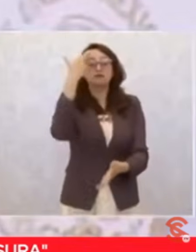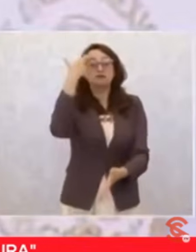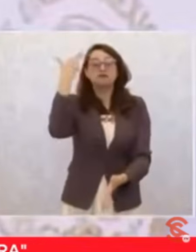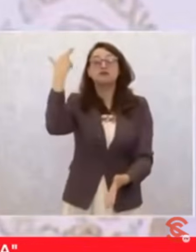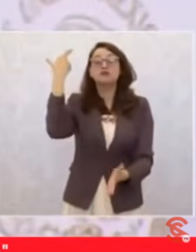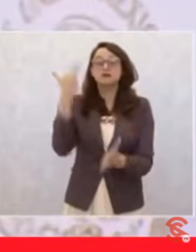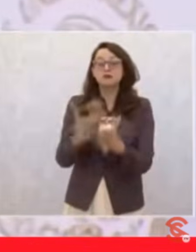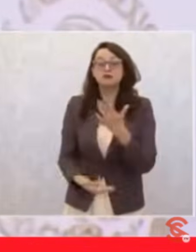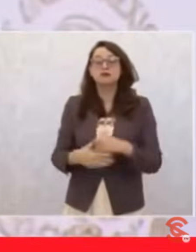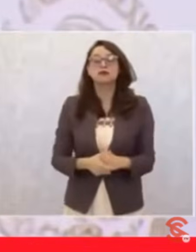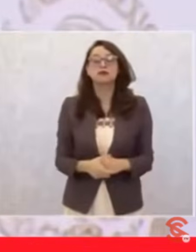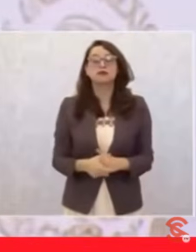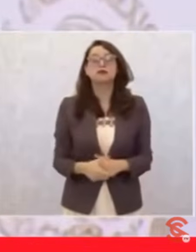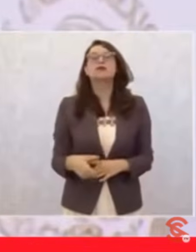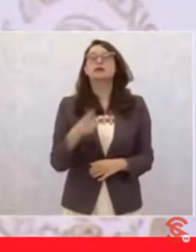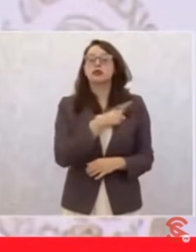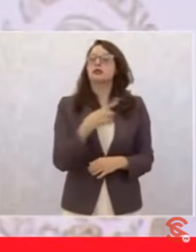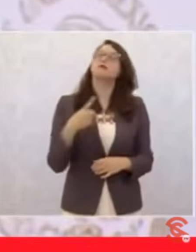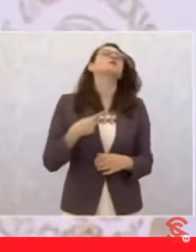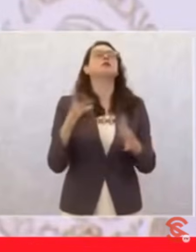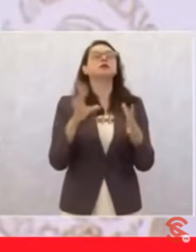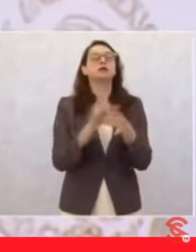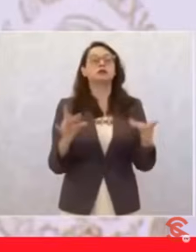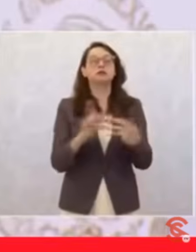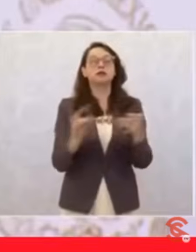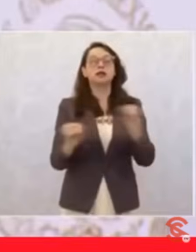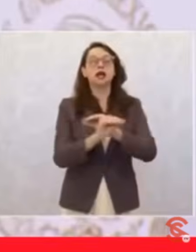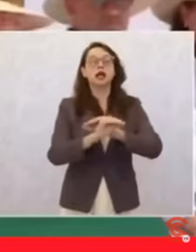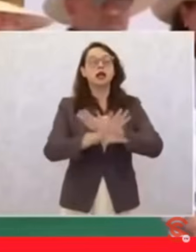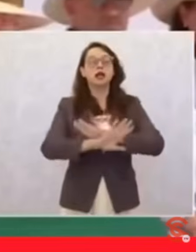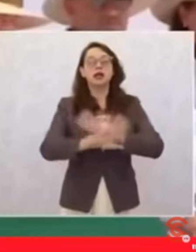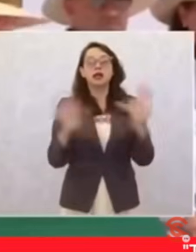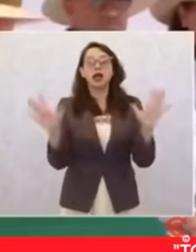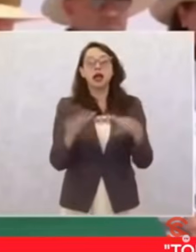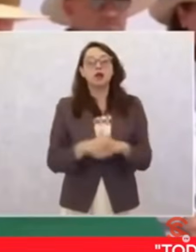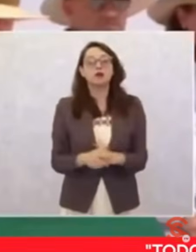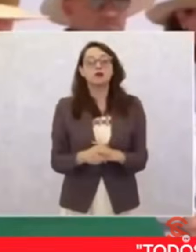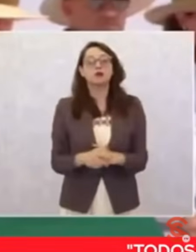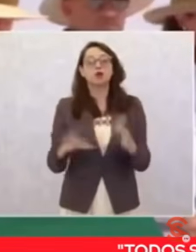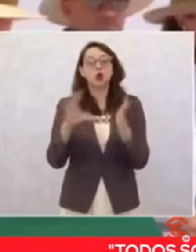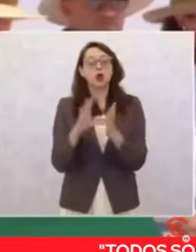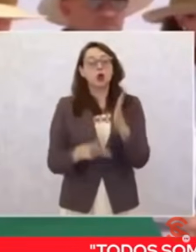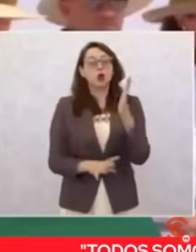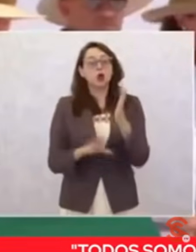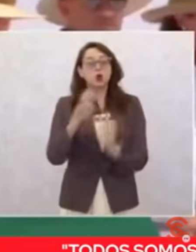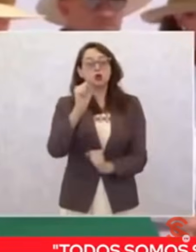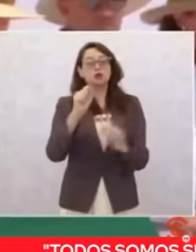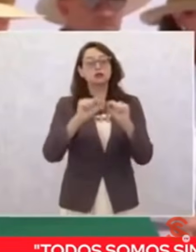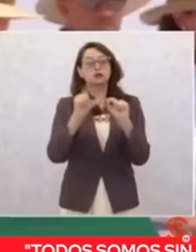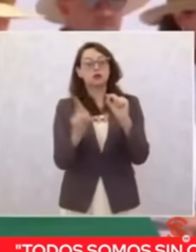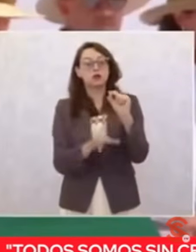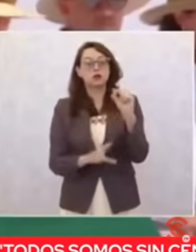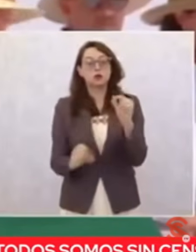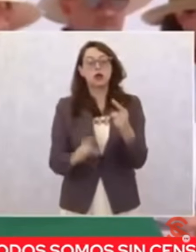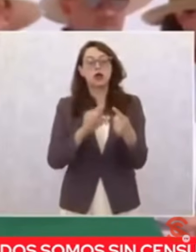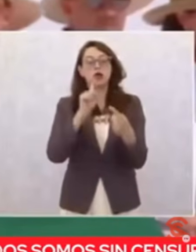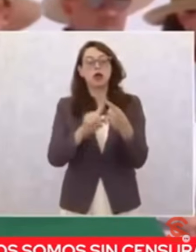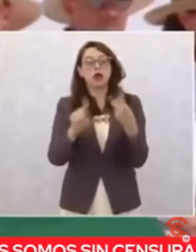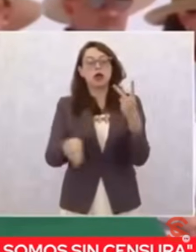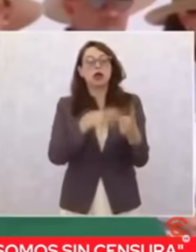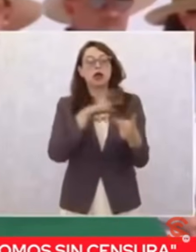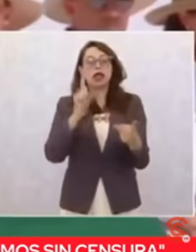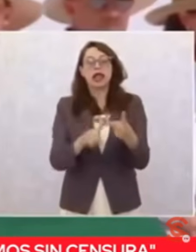queremos ser muy claros. La Constitución Política de los Estados Unidos Mexicanos y la Ley